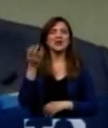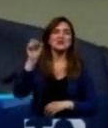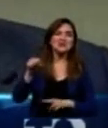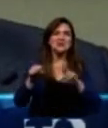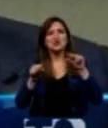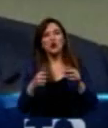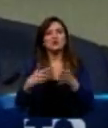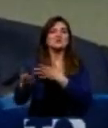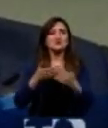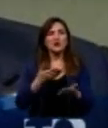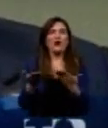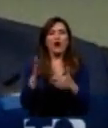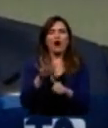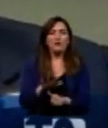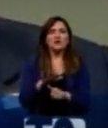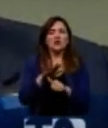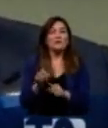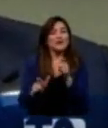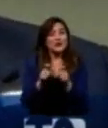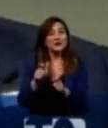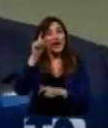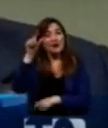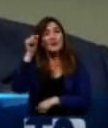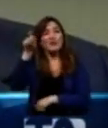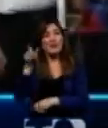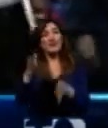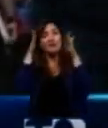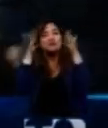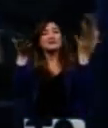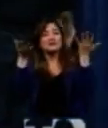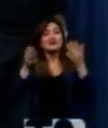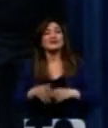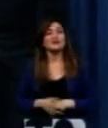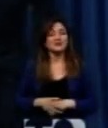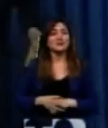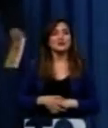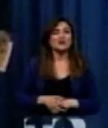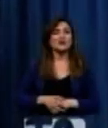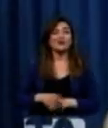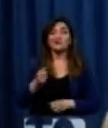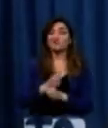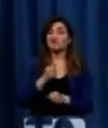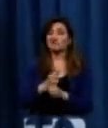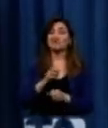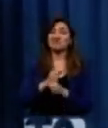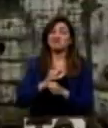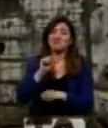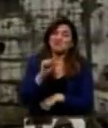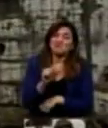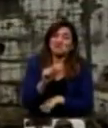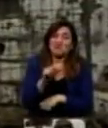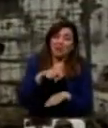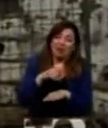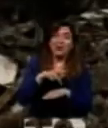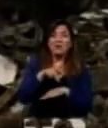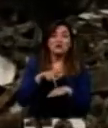el hecho cierto es que hay presión ciudadana a la que el gobierno debería oír. Manejar la tesis de que no se hizo lo suficiente es complicado. Lo